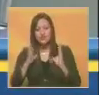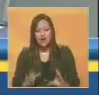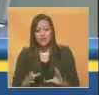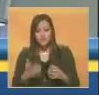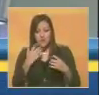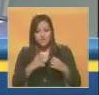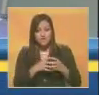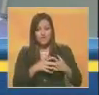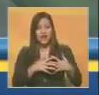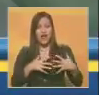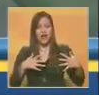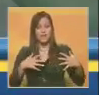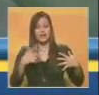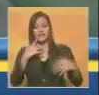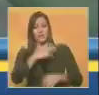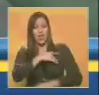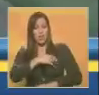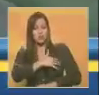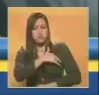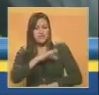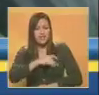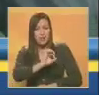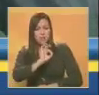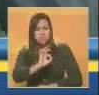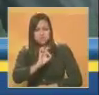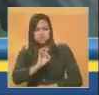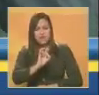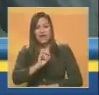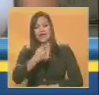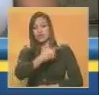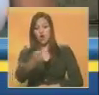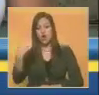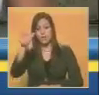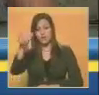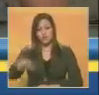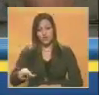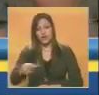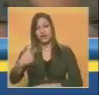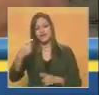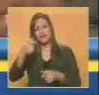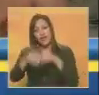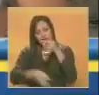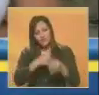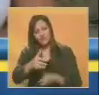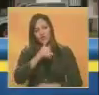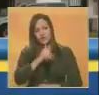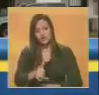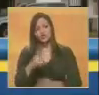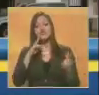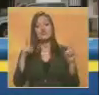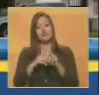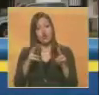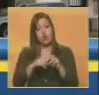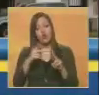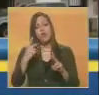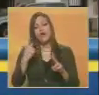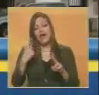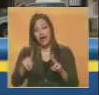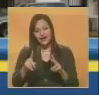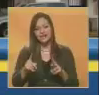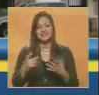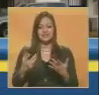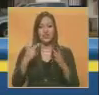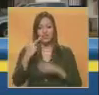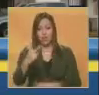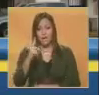inflamación que era granulomas la asociación mexicana de cirugía plástica estética y reconstructiva dio a conocer que en Puebla se registraron